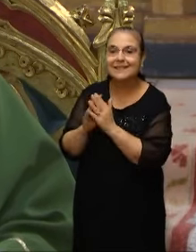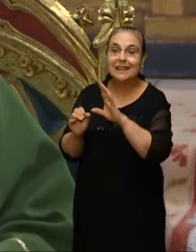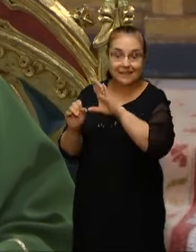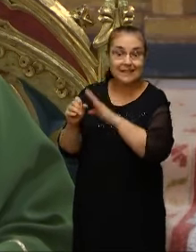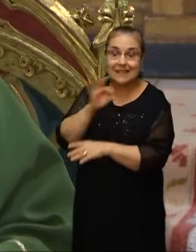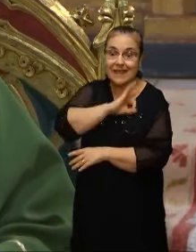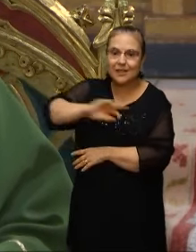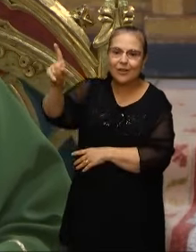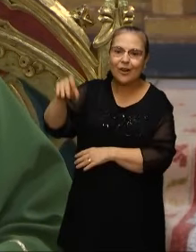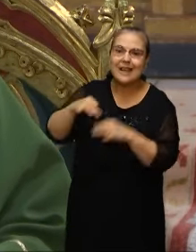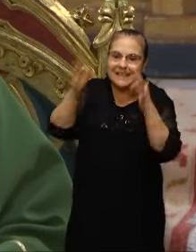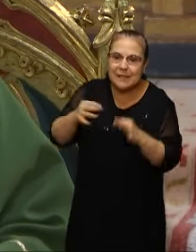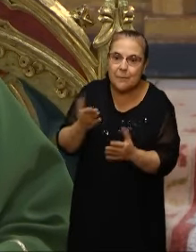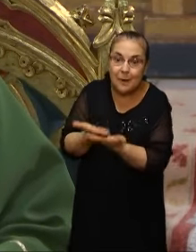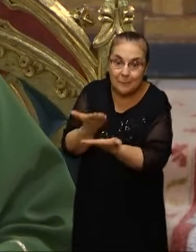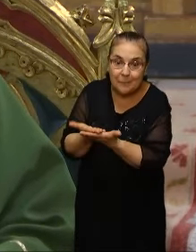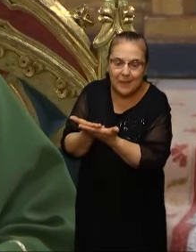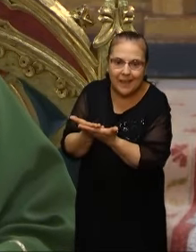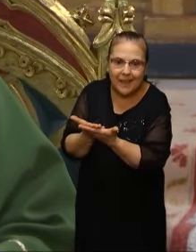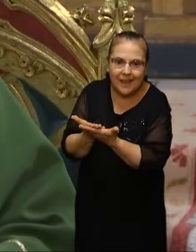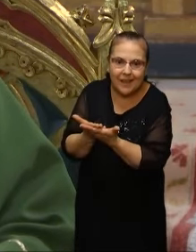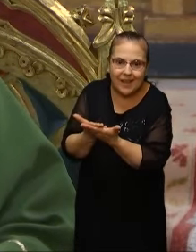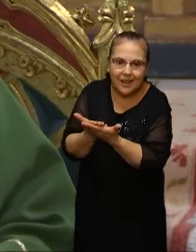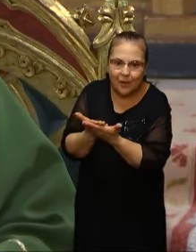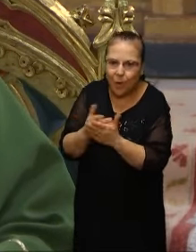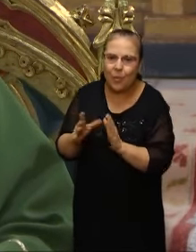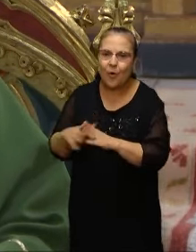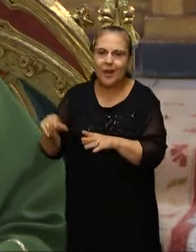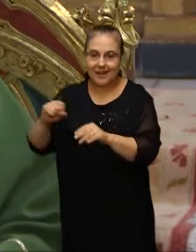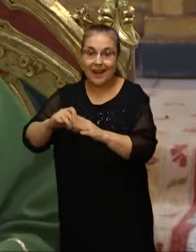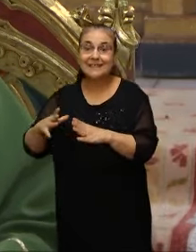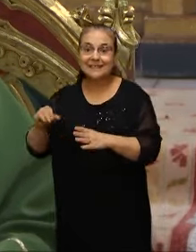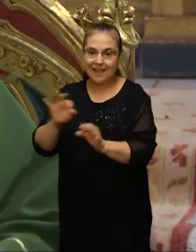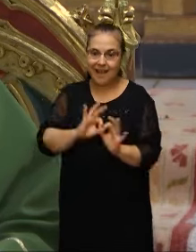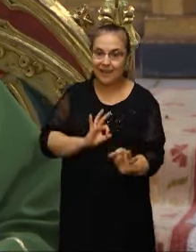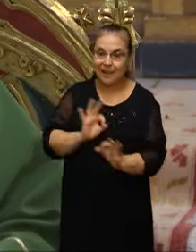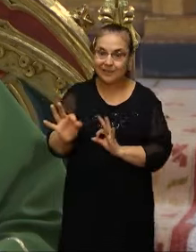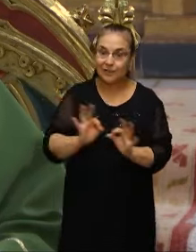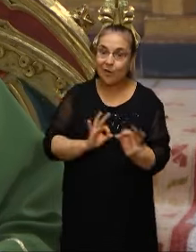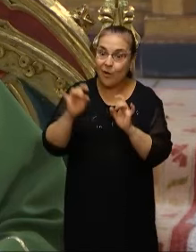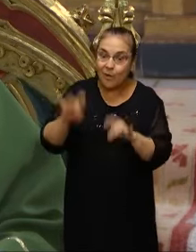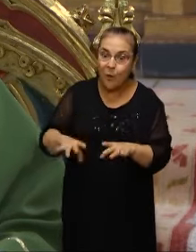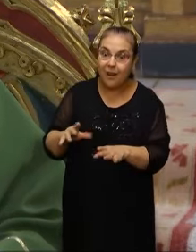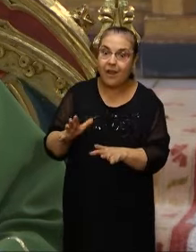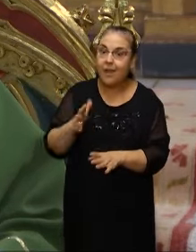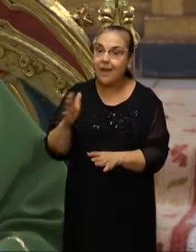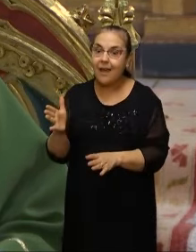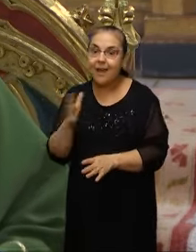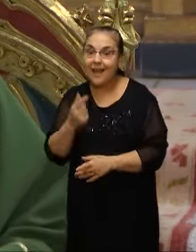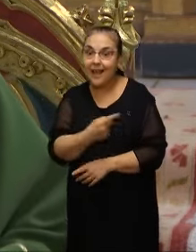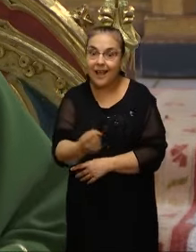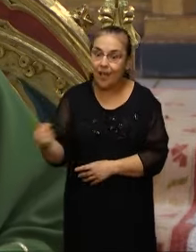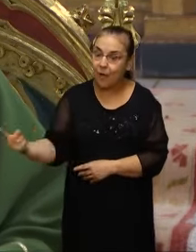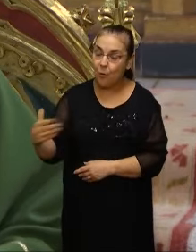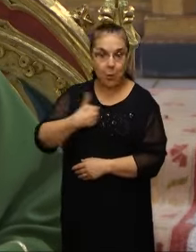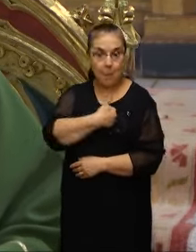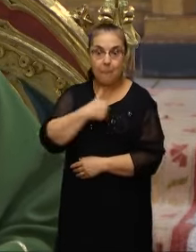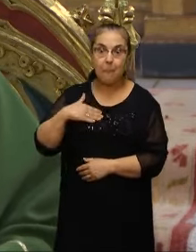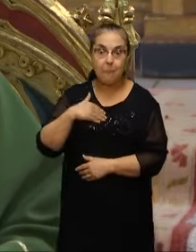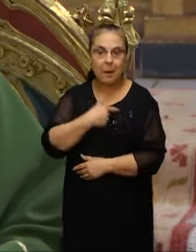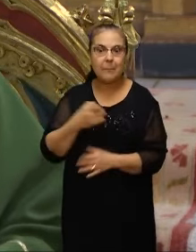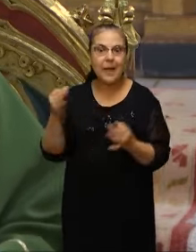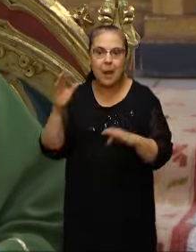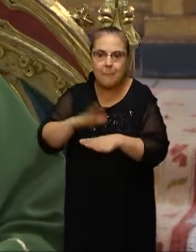Señor siempre pídele una cosa como Calderón De La barca en el gran teatro del mundo que cada uno interprete bien el papel que Dios le ha dado para ser